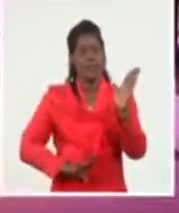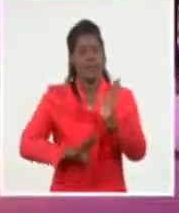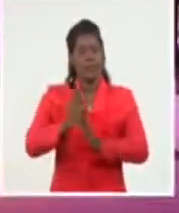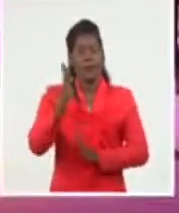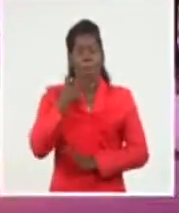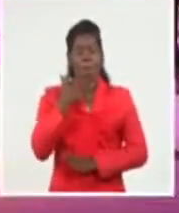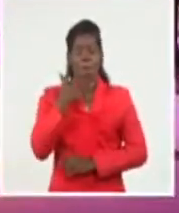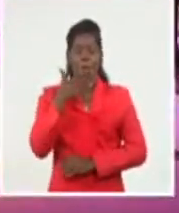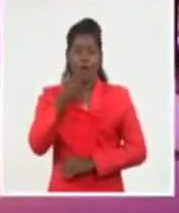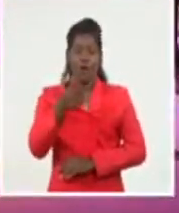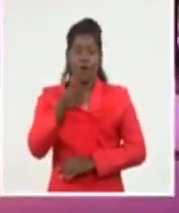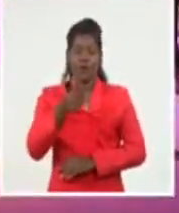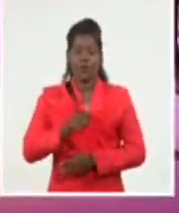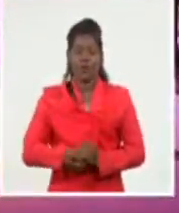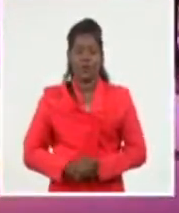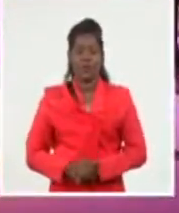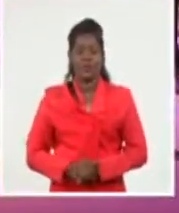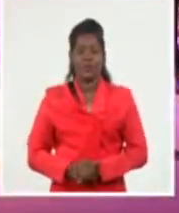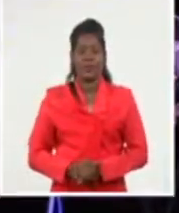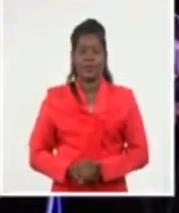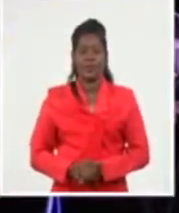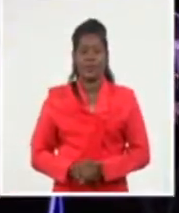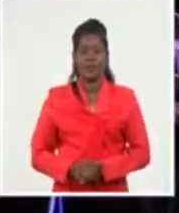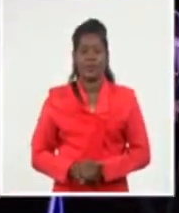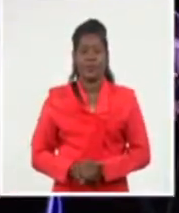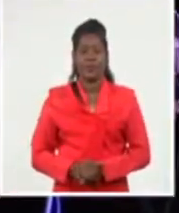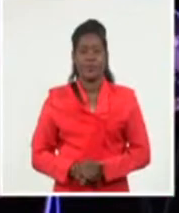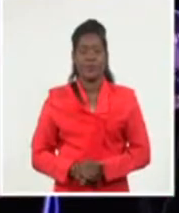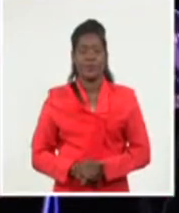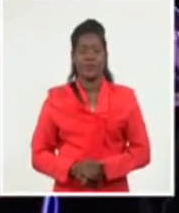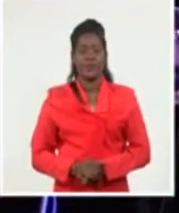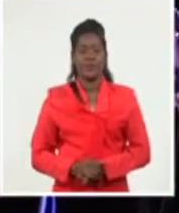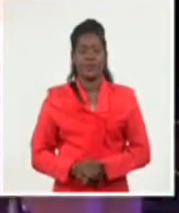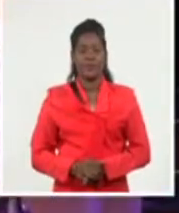a Cuba en el mundo entero. Liet Lorain, Sistema Informativo de la Televisión Cubana.